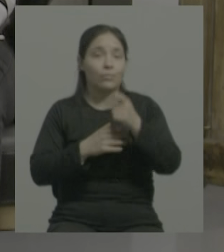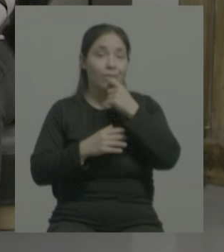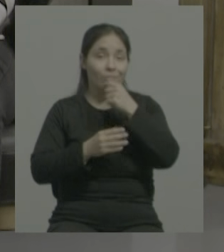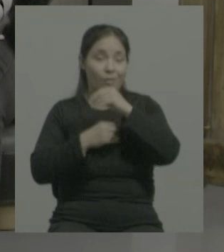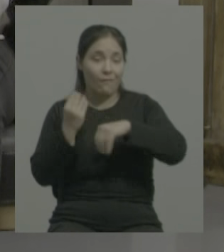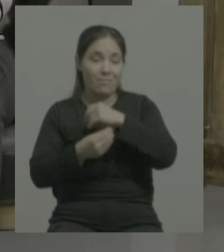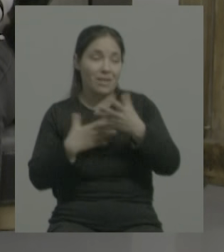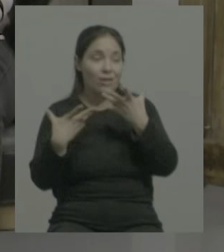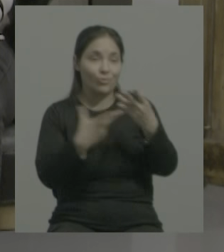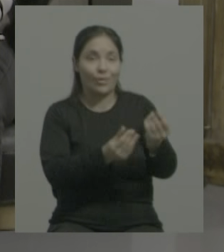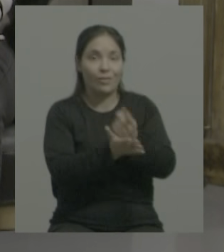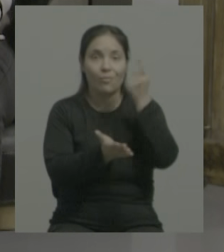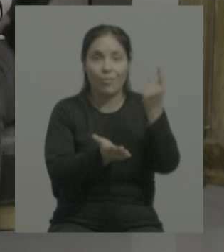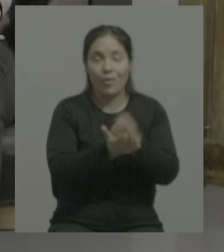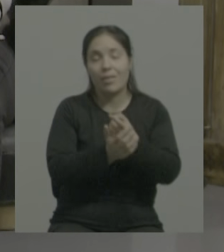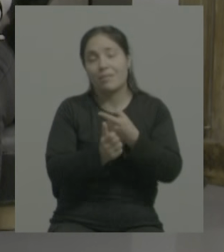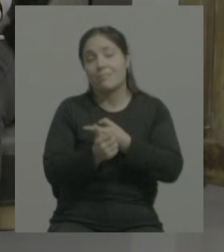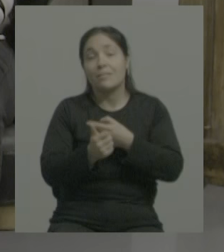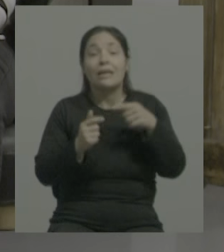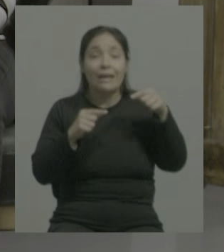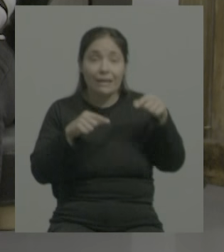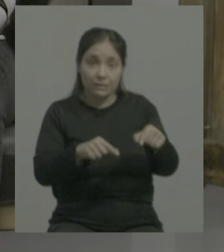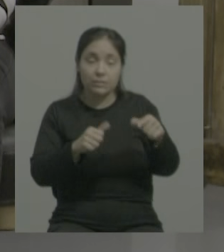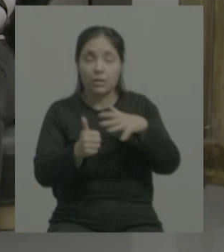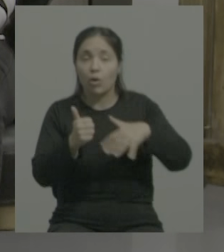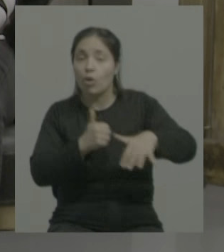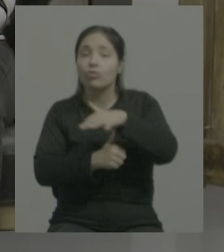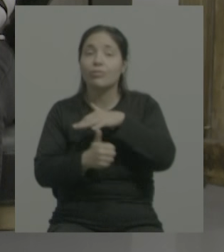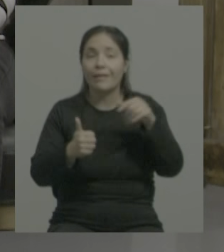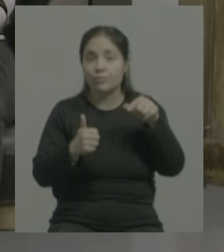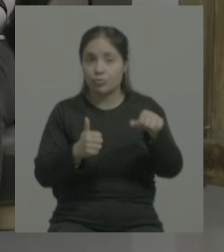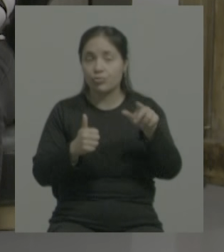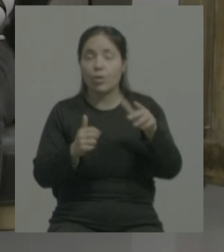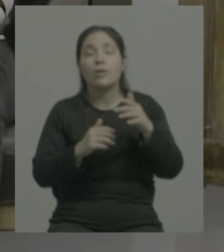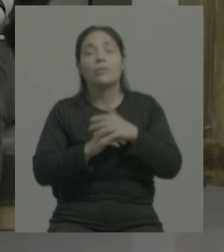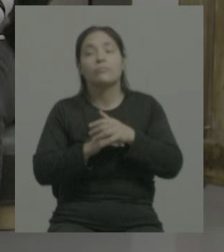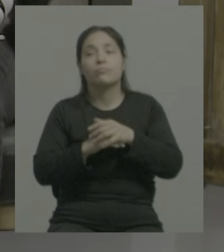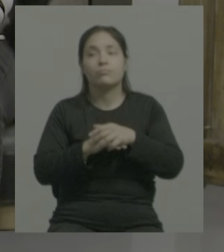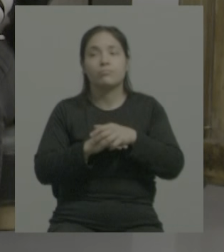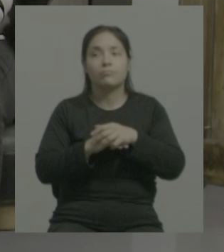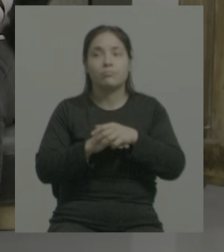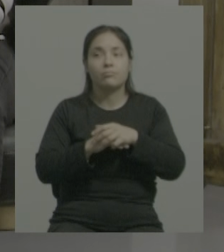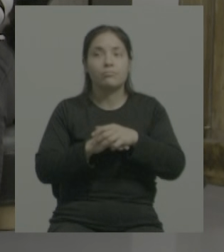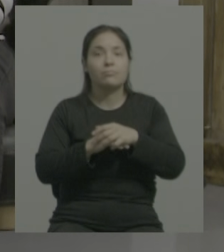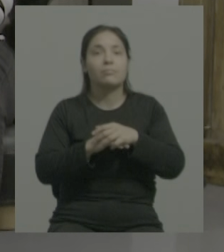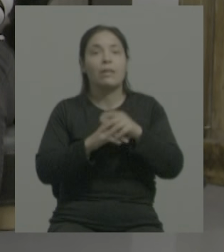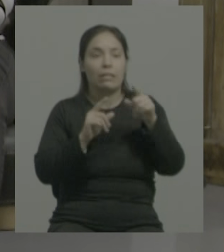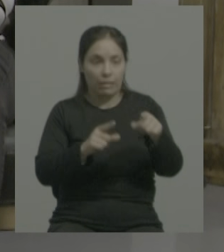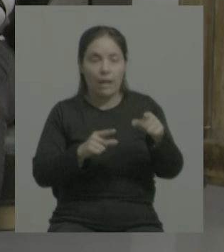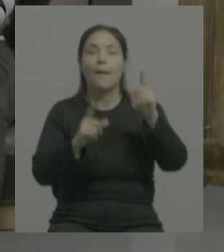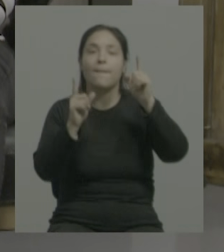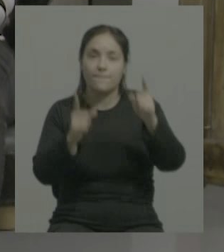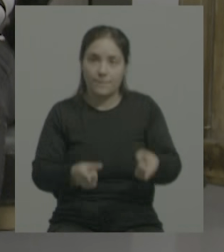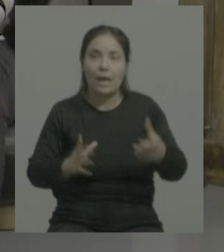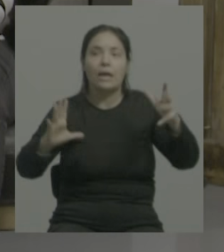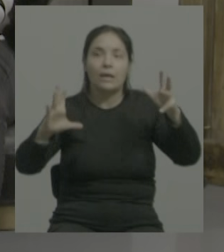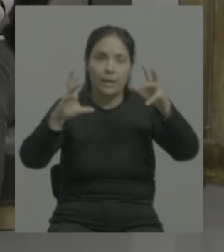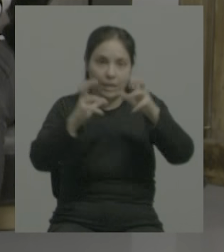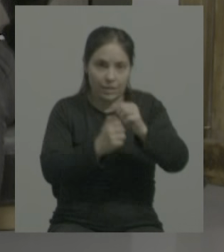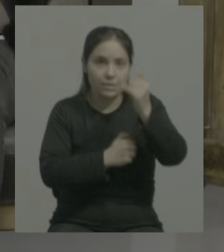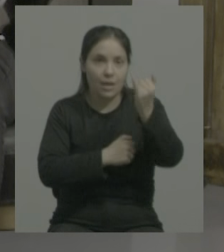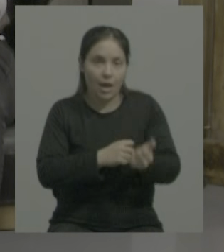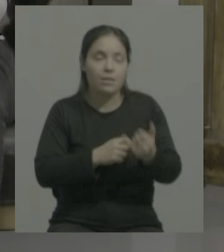los ayuden. Y eso en el contexto actual está, digamos, obviamente está totalmente en crisis, no hay una